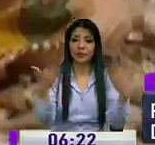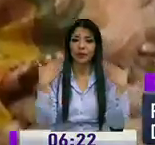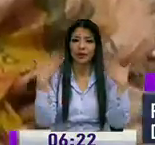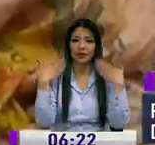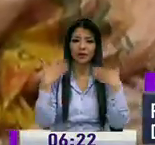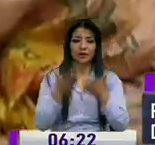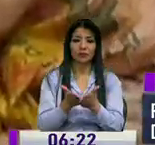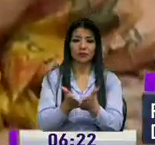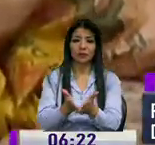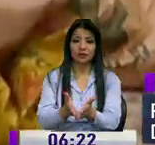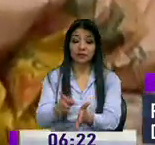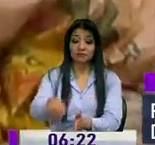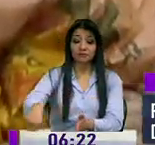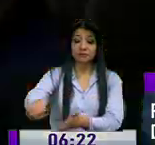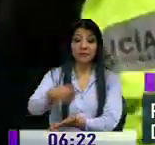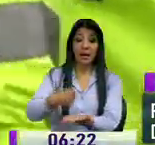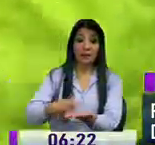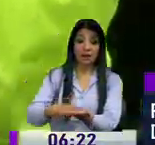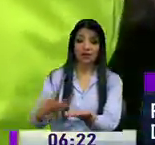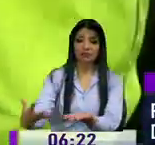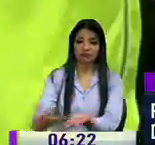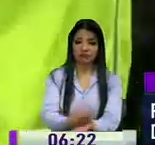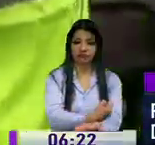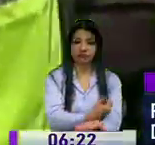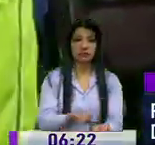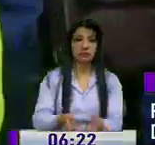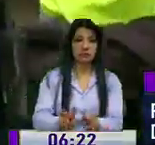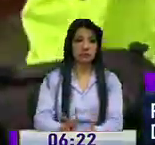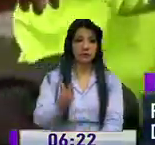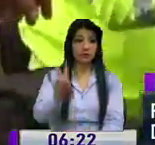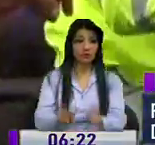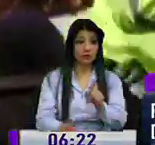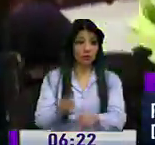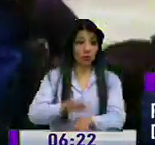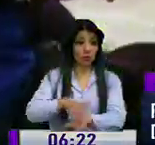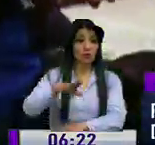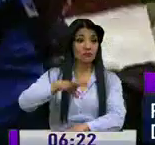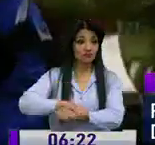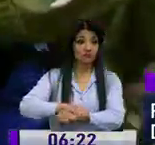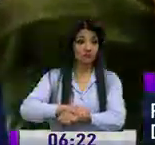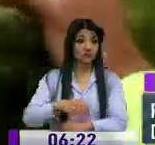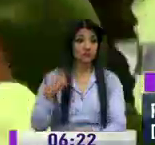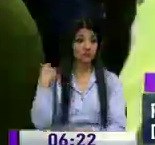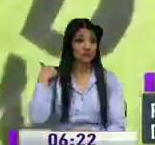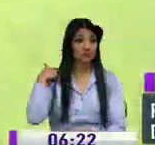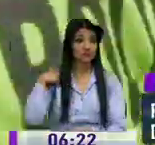logrando recuperar parte de la carga y detener también a dos sospechosos,